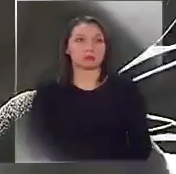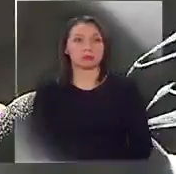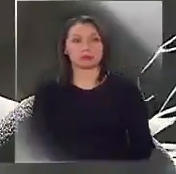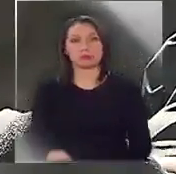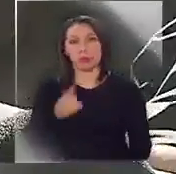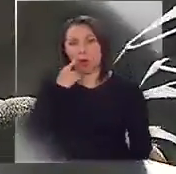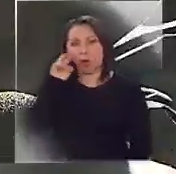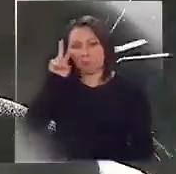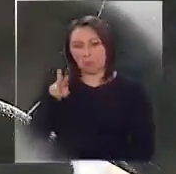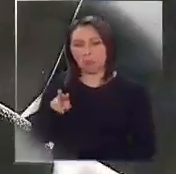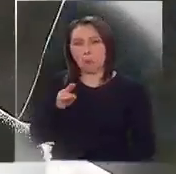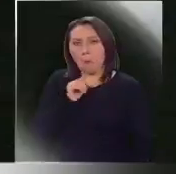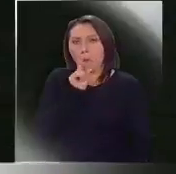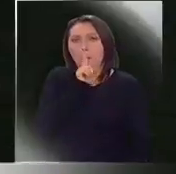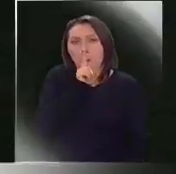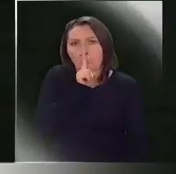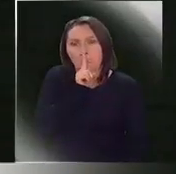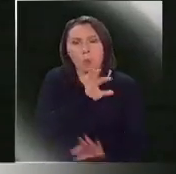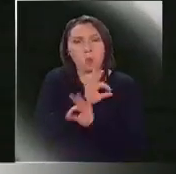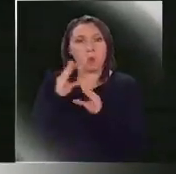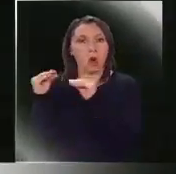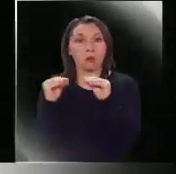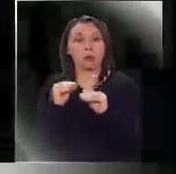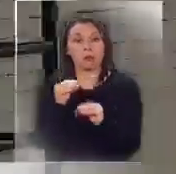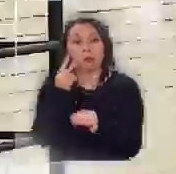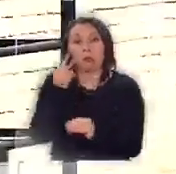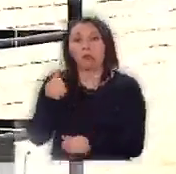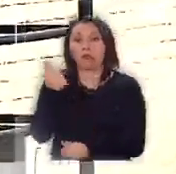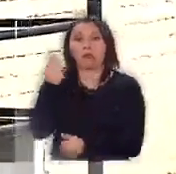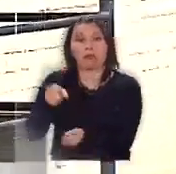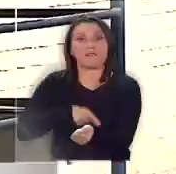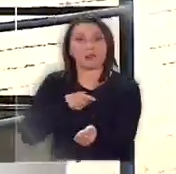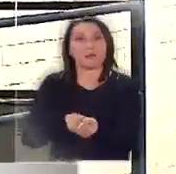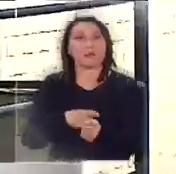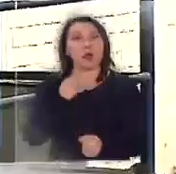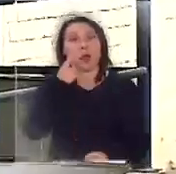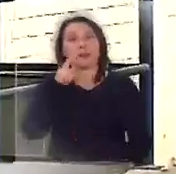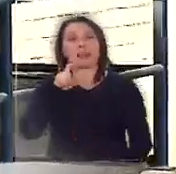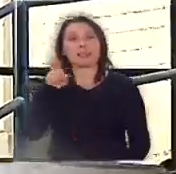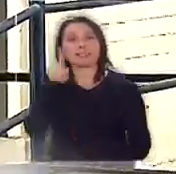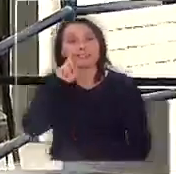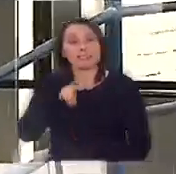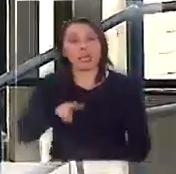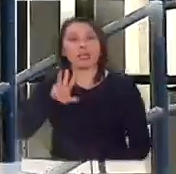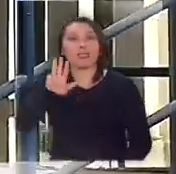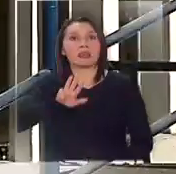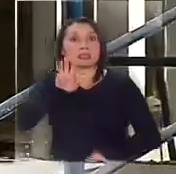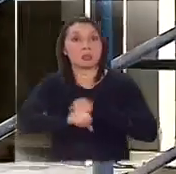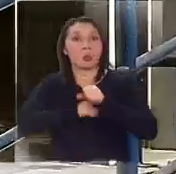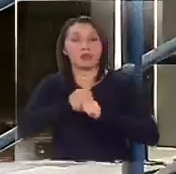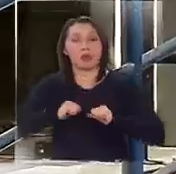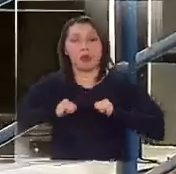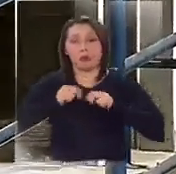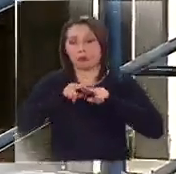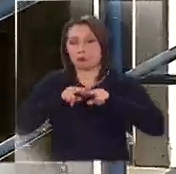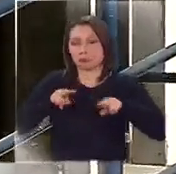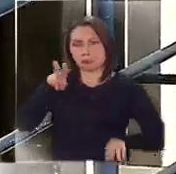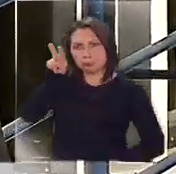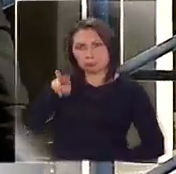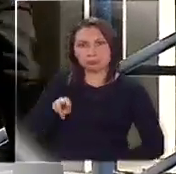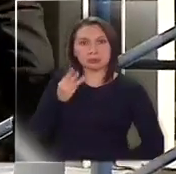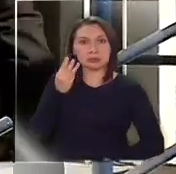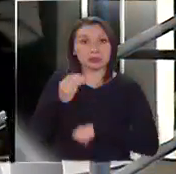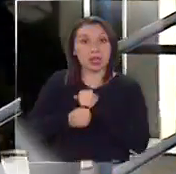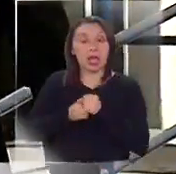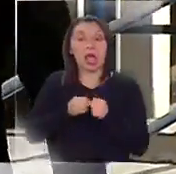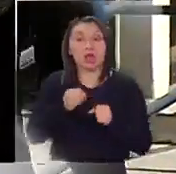calladito. Calladito, no hablaba con nadie. Sí, de buena familia. Así describen a Cristian Valencia, de 19 años, un joven tranquilo. A los 3